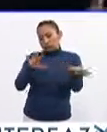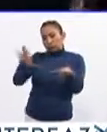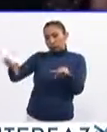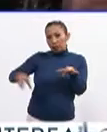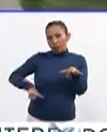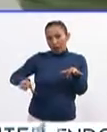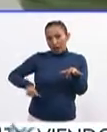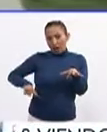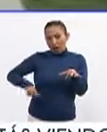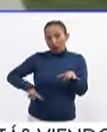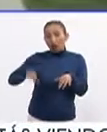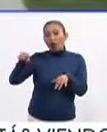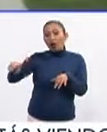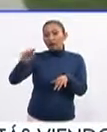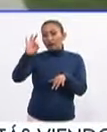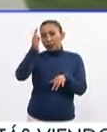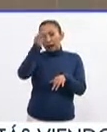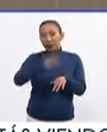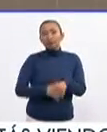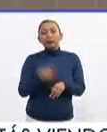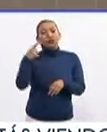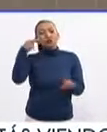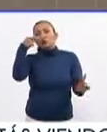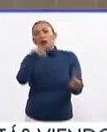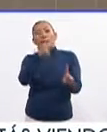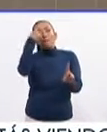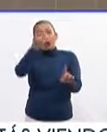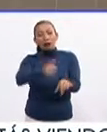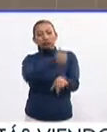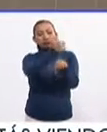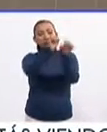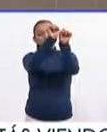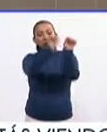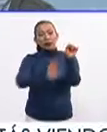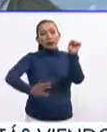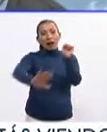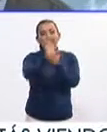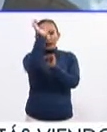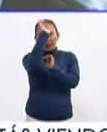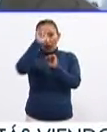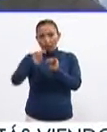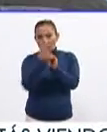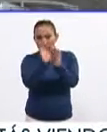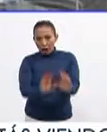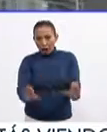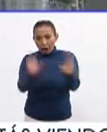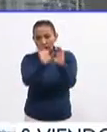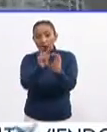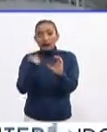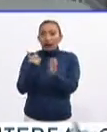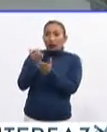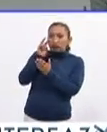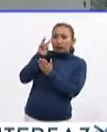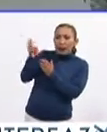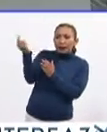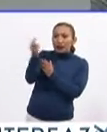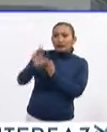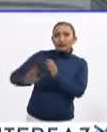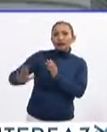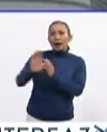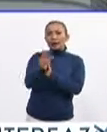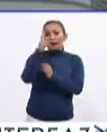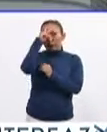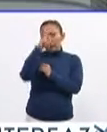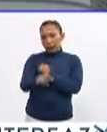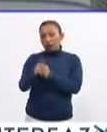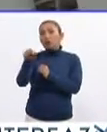de la administración pública y federal. Su meta es consolidar un sistema científico y tecnológico que responda a las demandas prioritarias